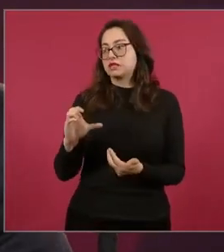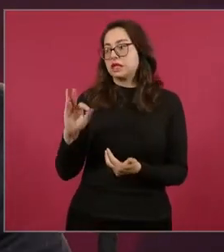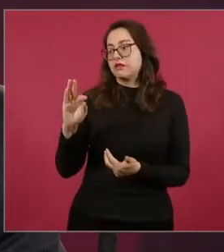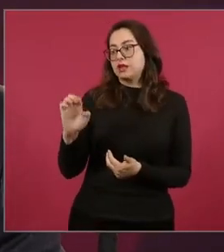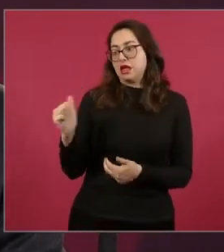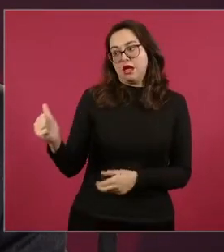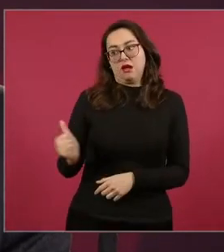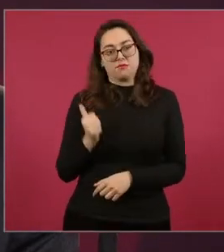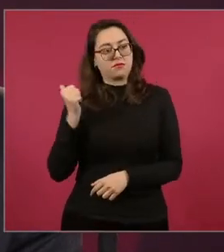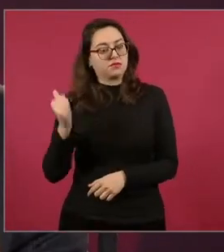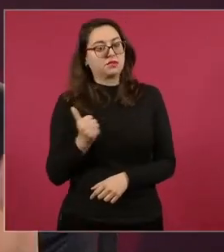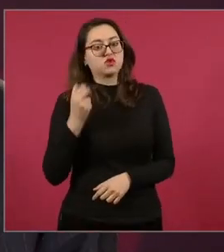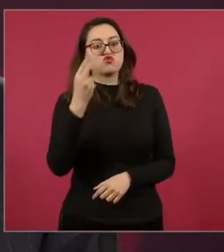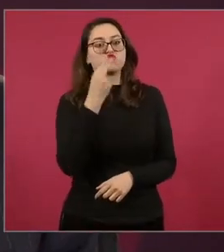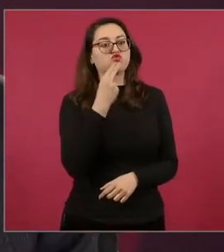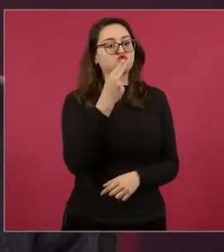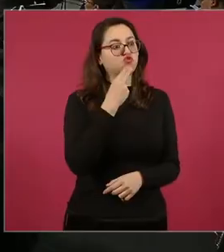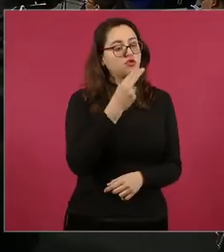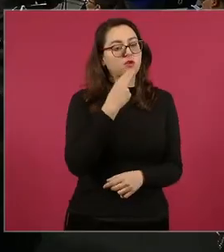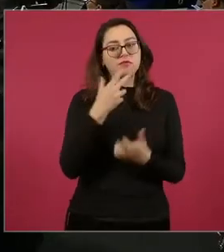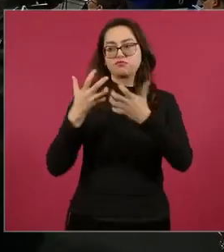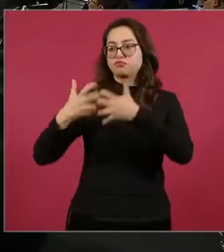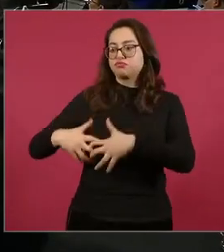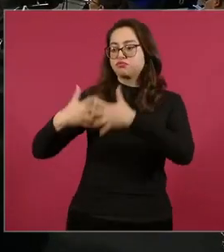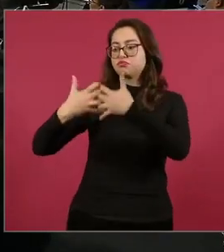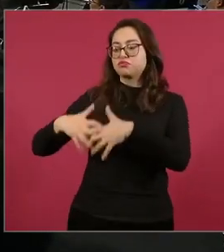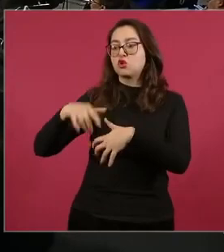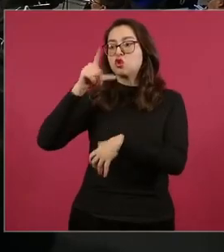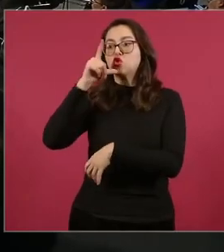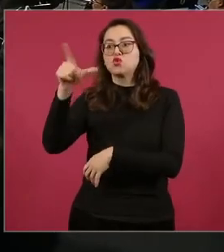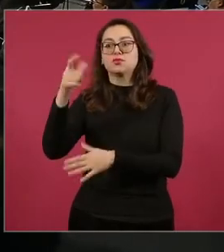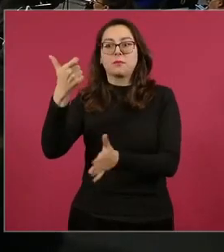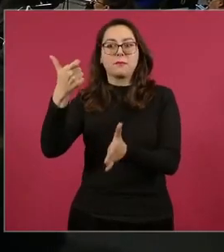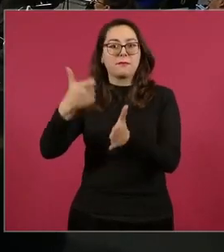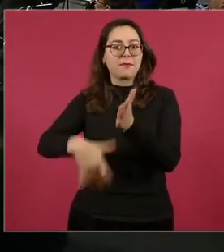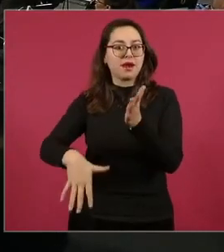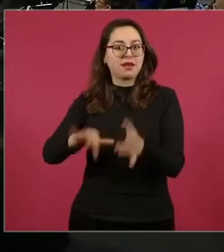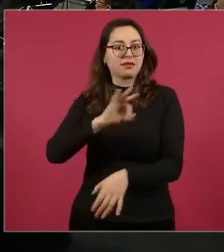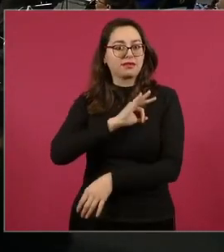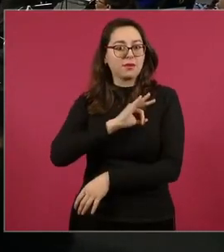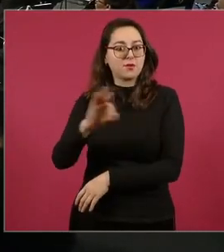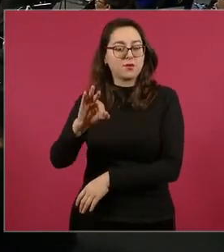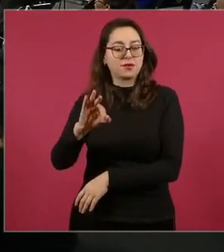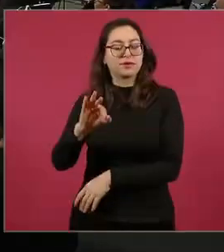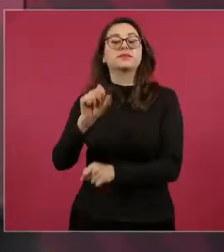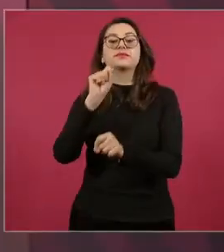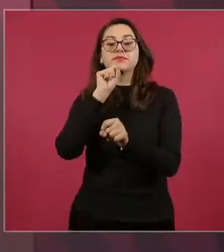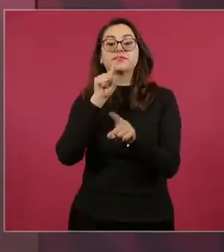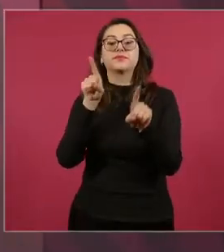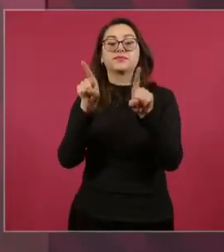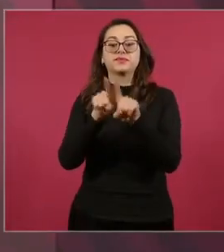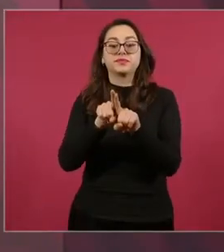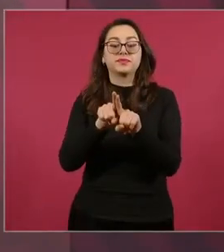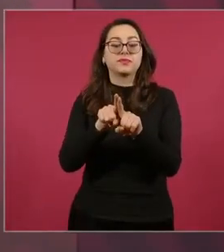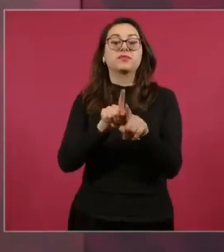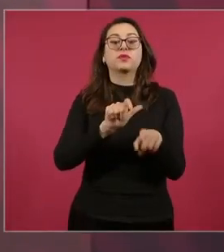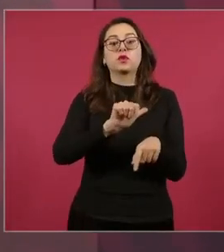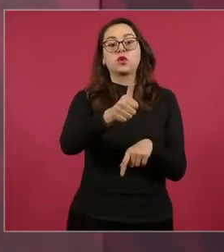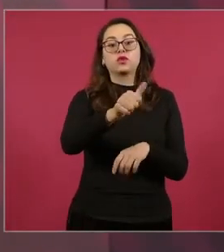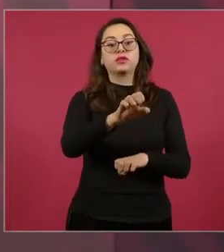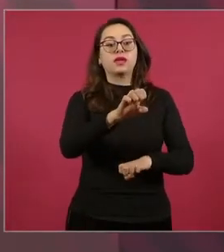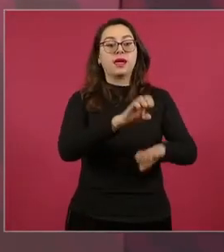ha significado reducir los costos y también se han hecho estos acuerdos con empresas